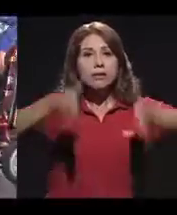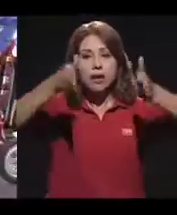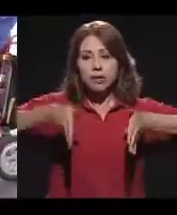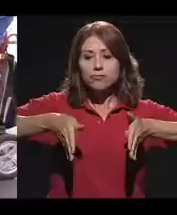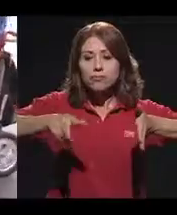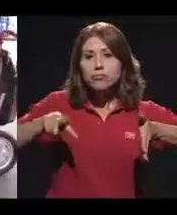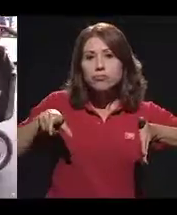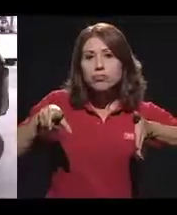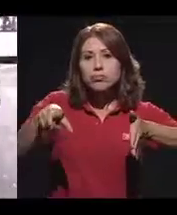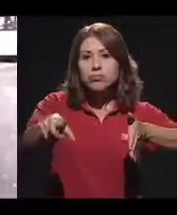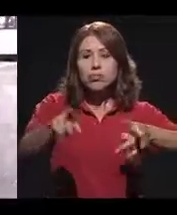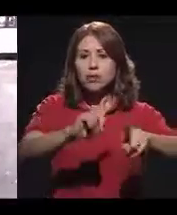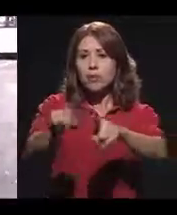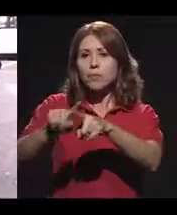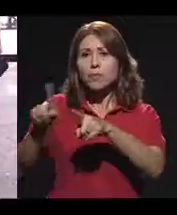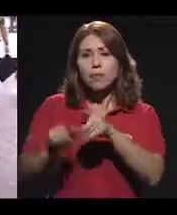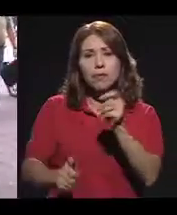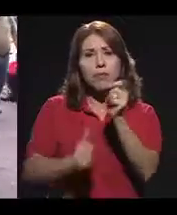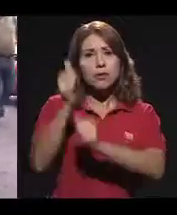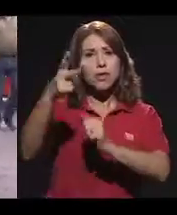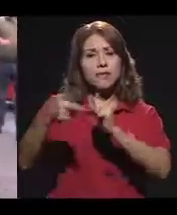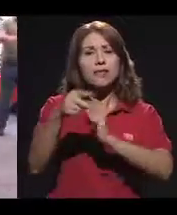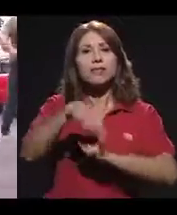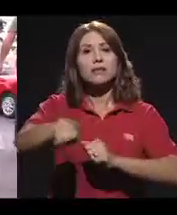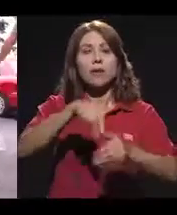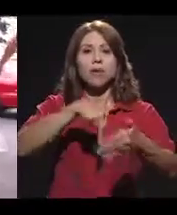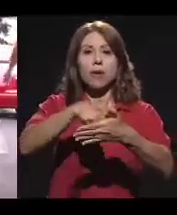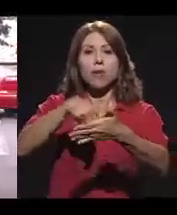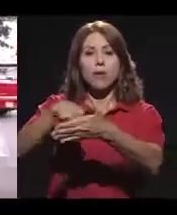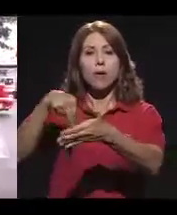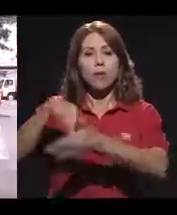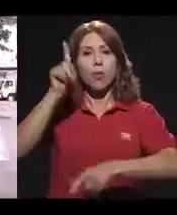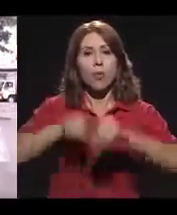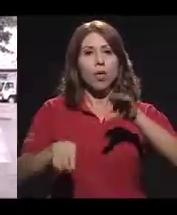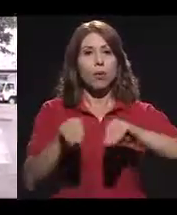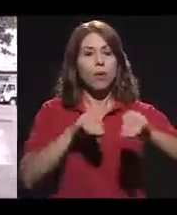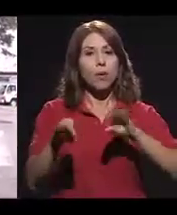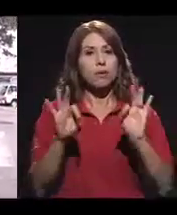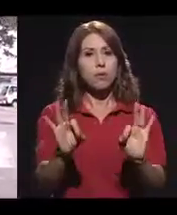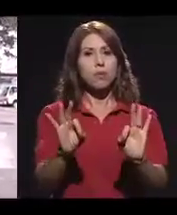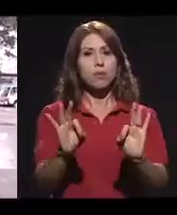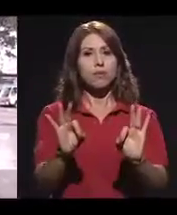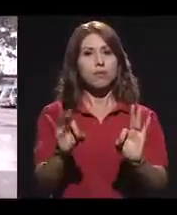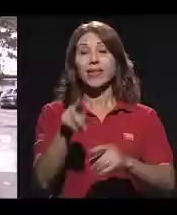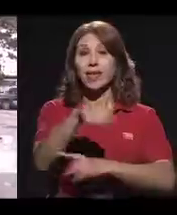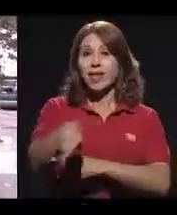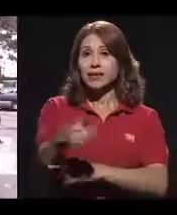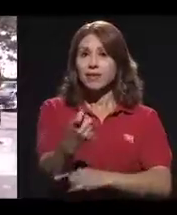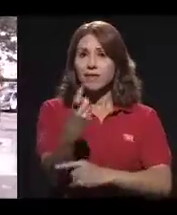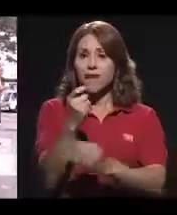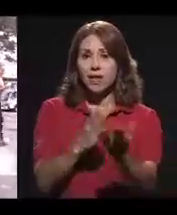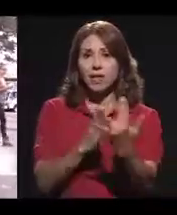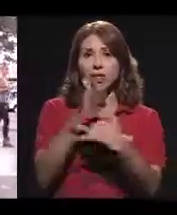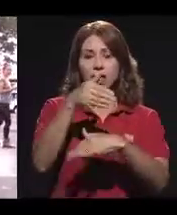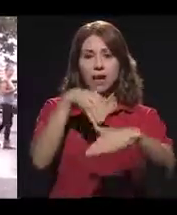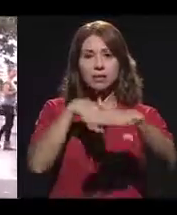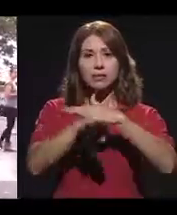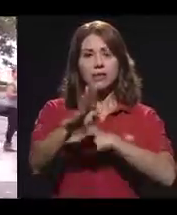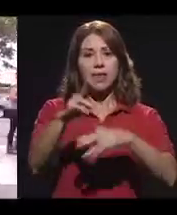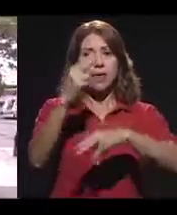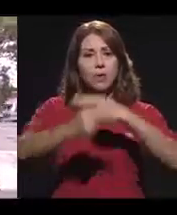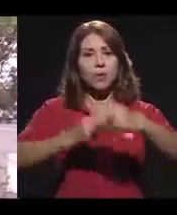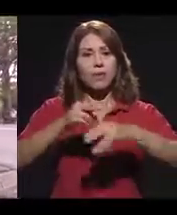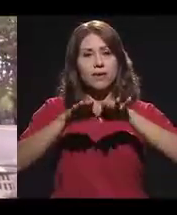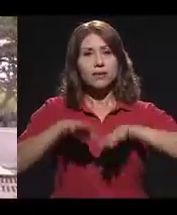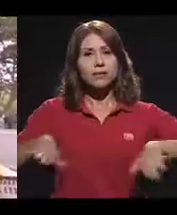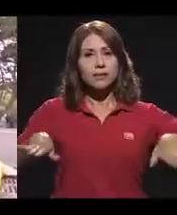que siguen representando, en la mayoría de las ocasiones, un obstáculo a su movilidad. Esta carencia de accesibilidad universal a los